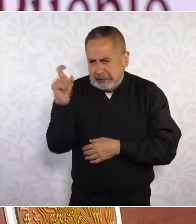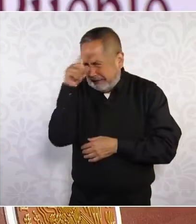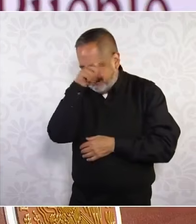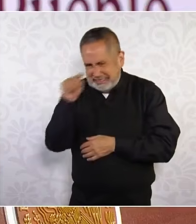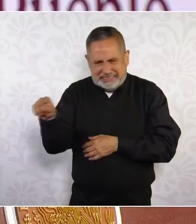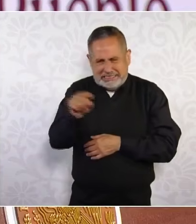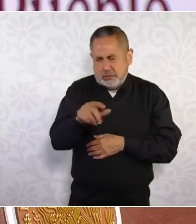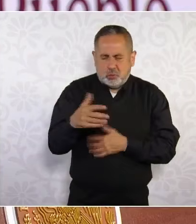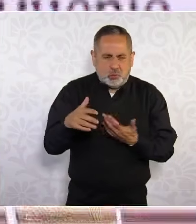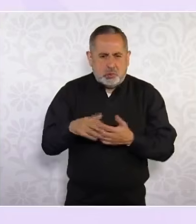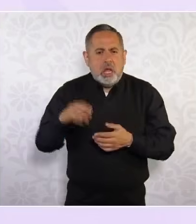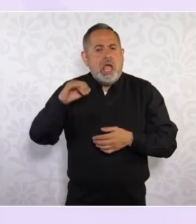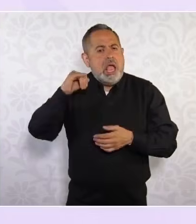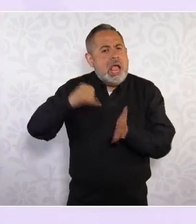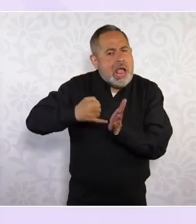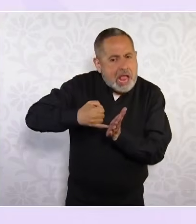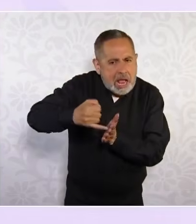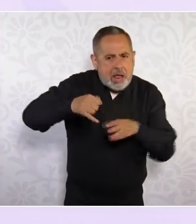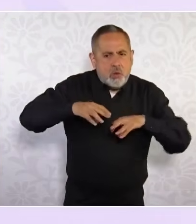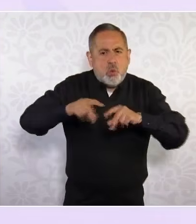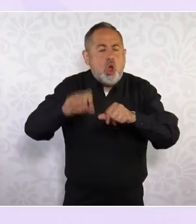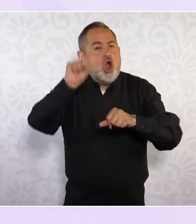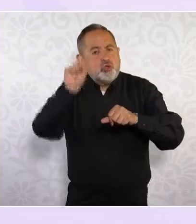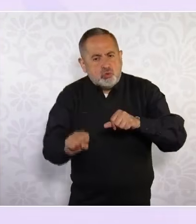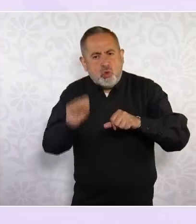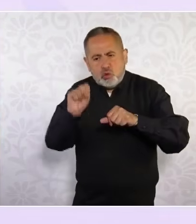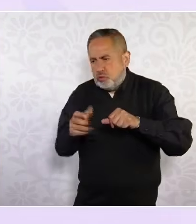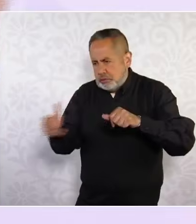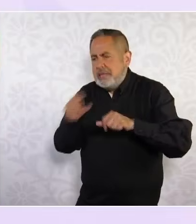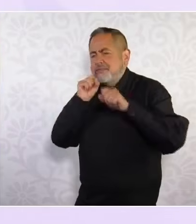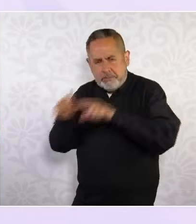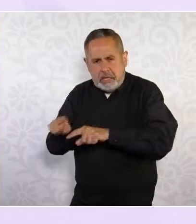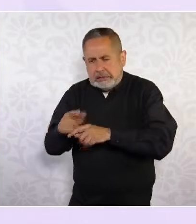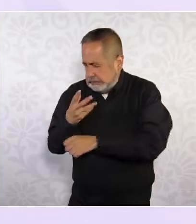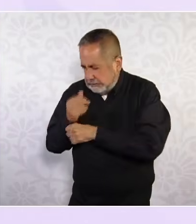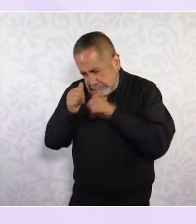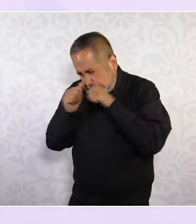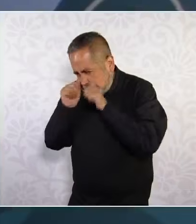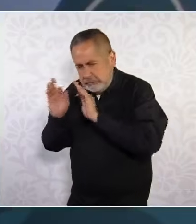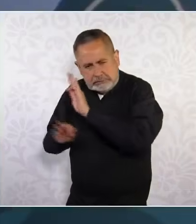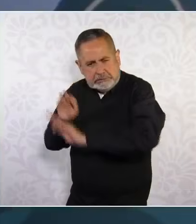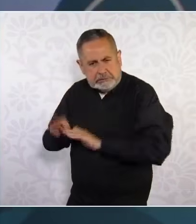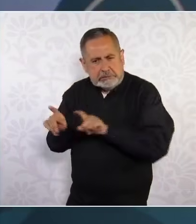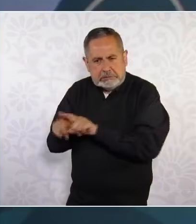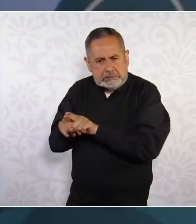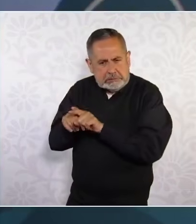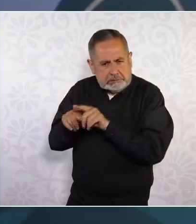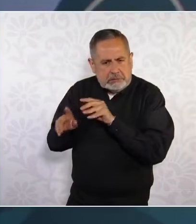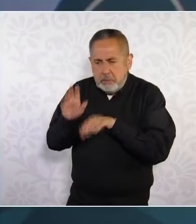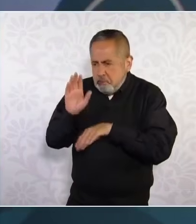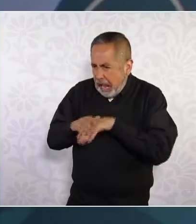de campesinos en el sur-sureste del país, que estamos también incorporando